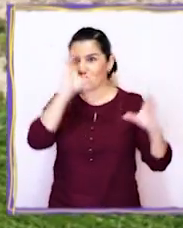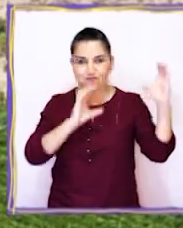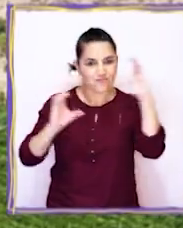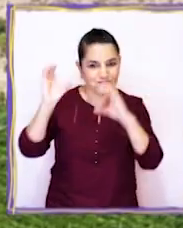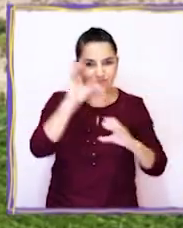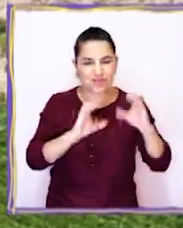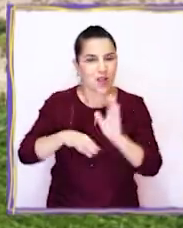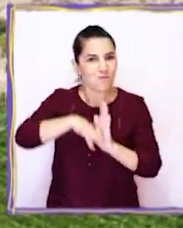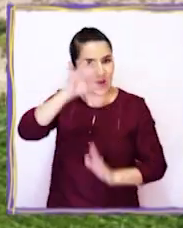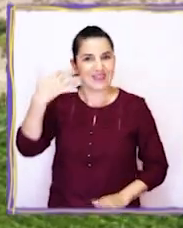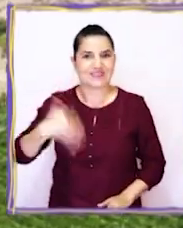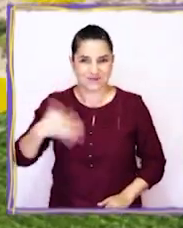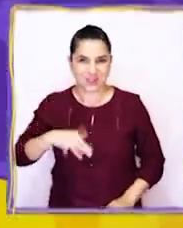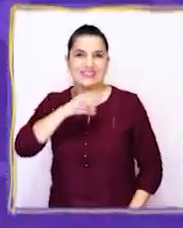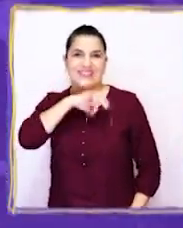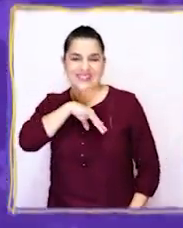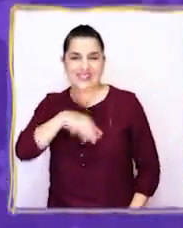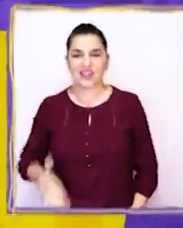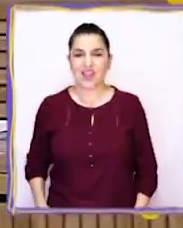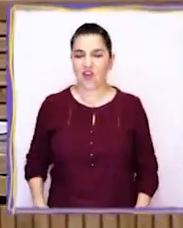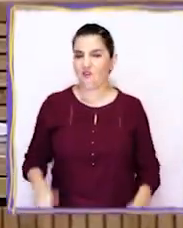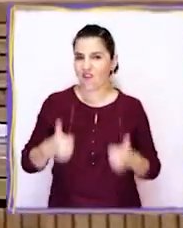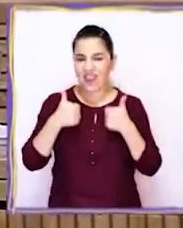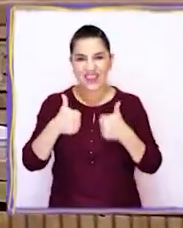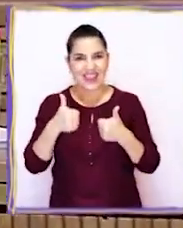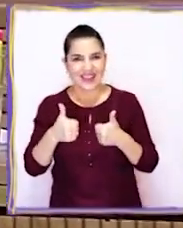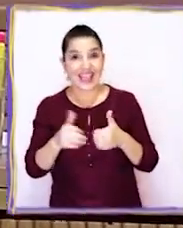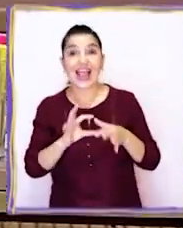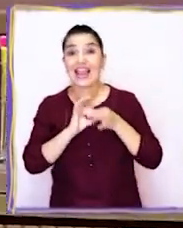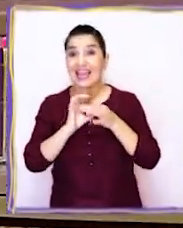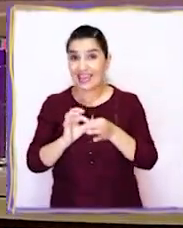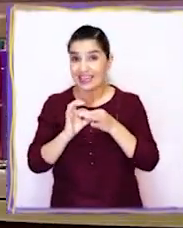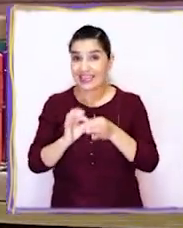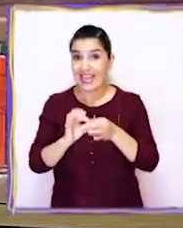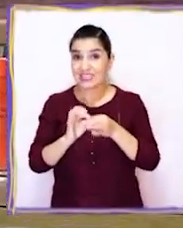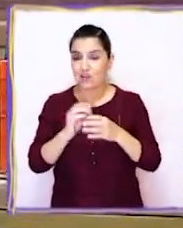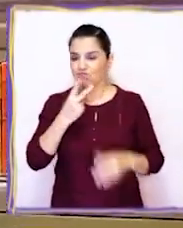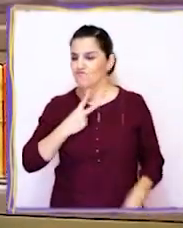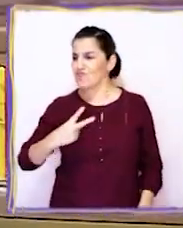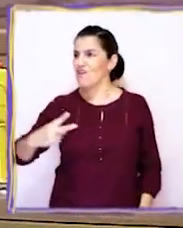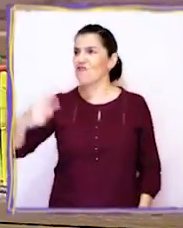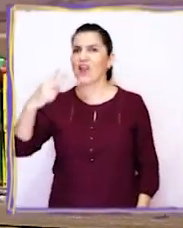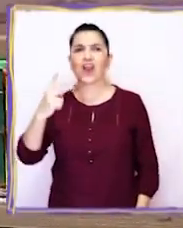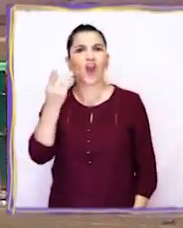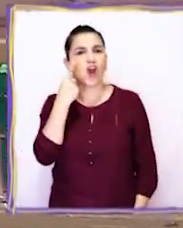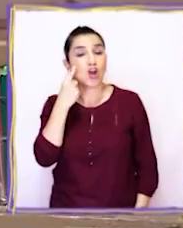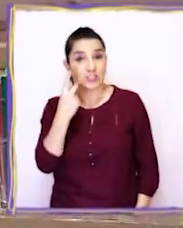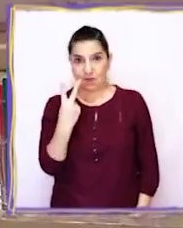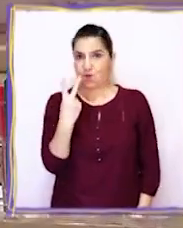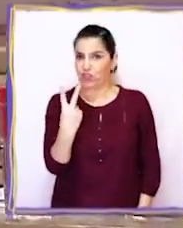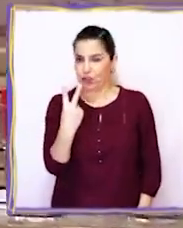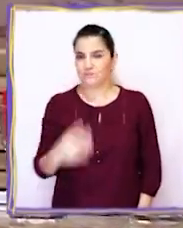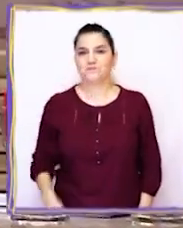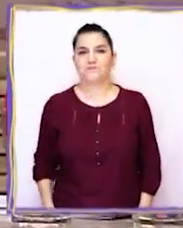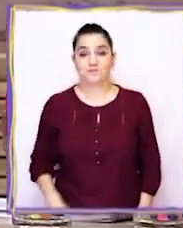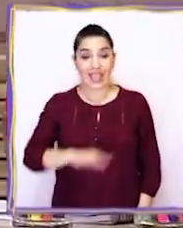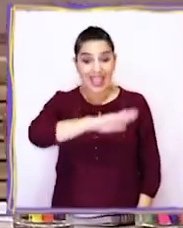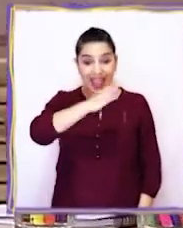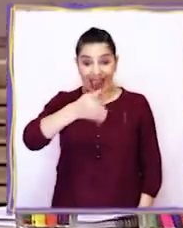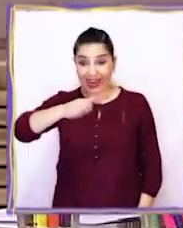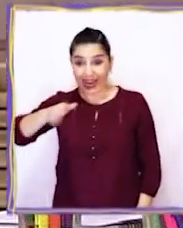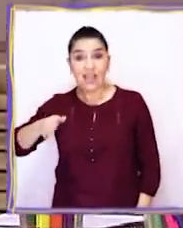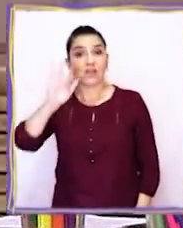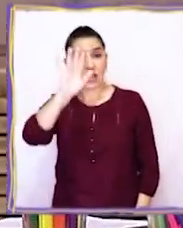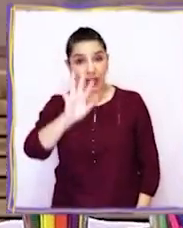más importantes de nuestro país. ¡Genial! Gracias a este pequeño viaje, hemos descubierto dos cosas. Su